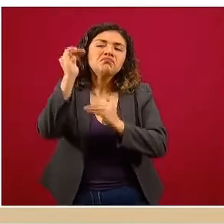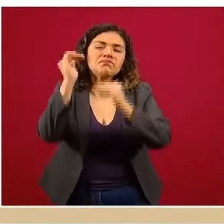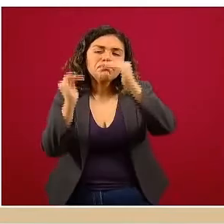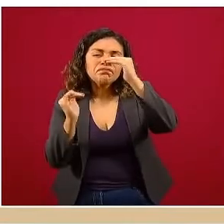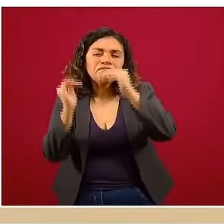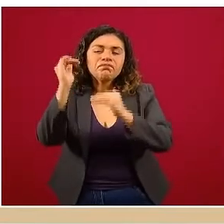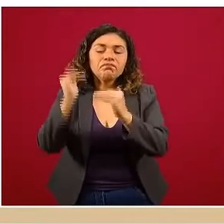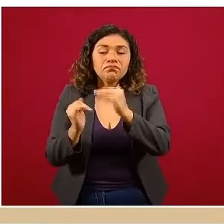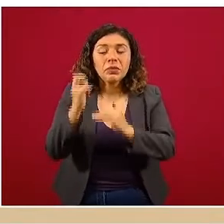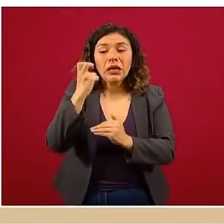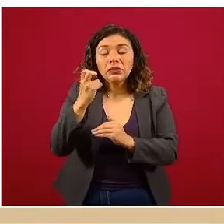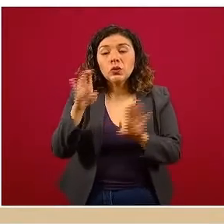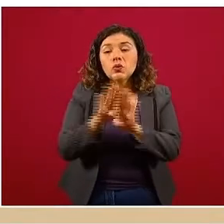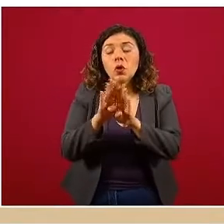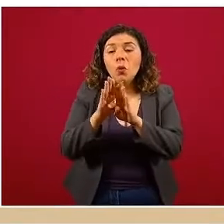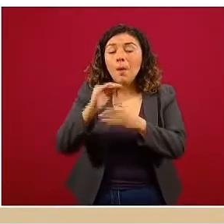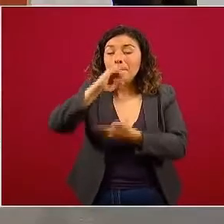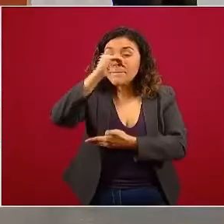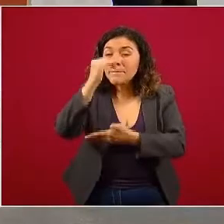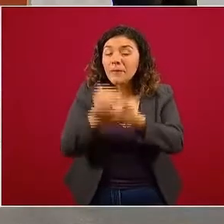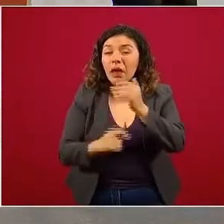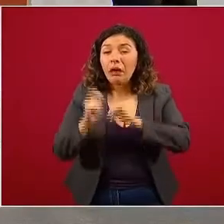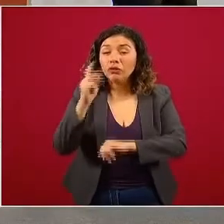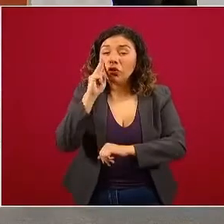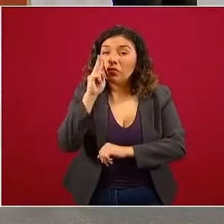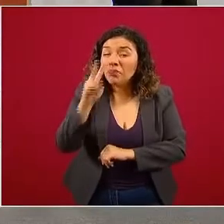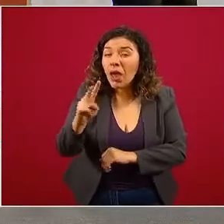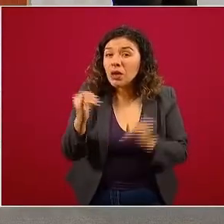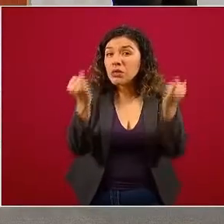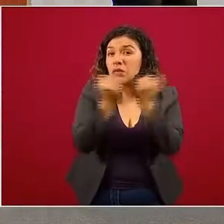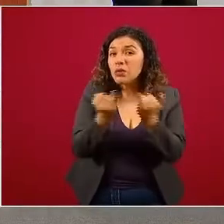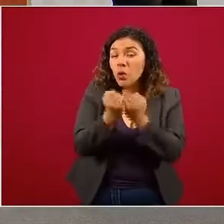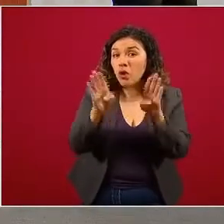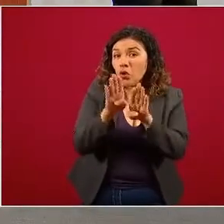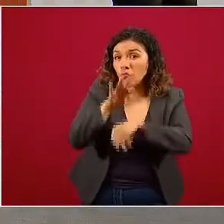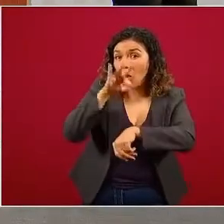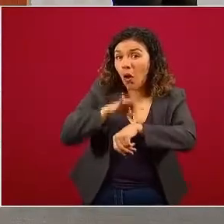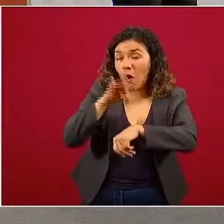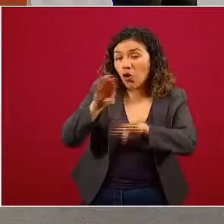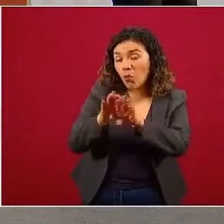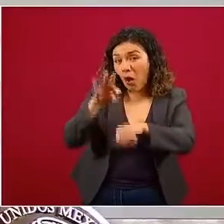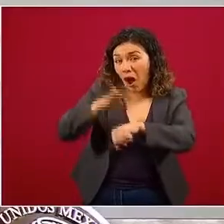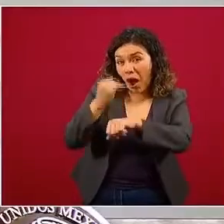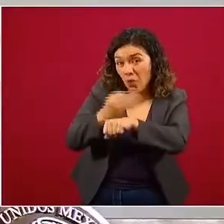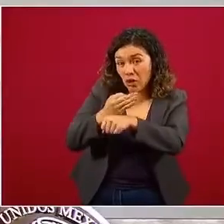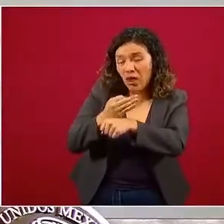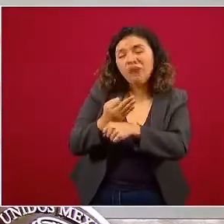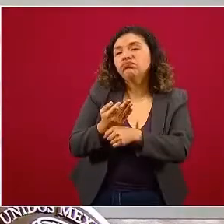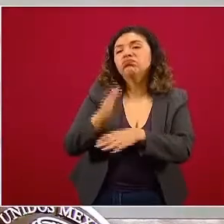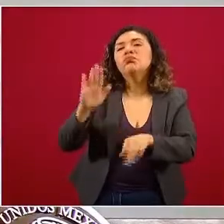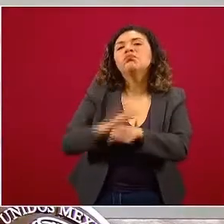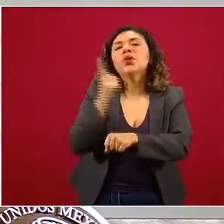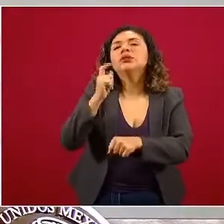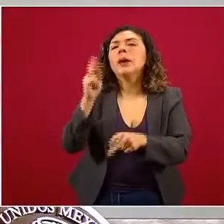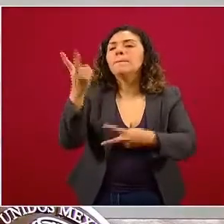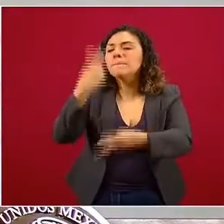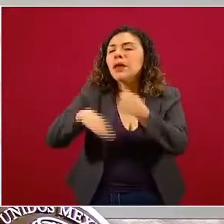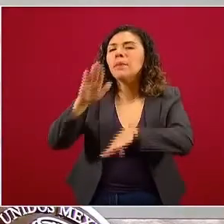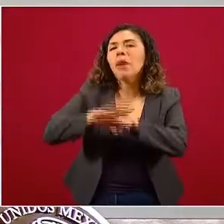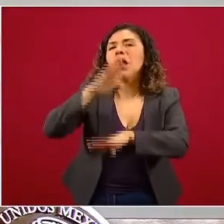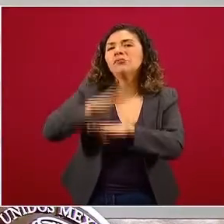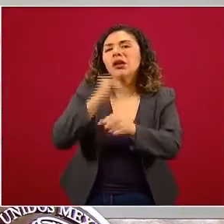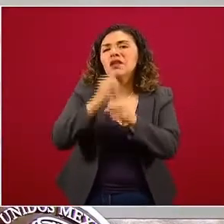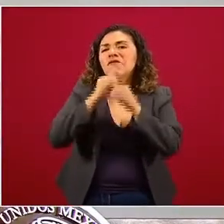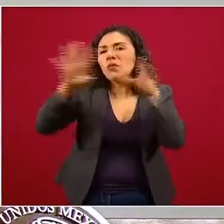poco, de modo que la reducción no será tan notoria como se ve en este momento por el proceso de incorporación de